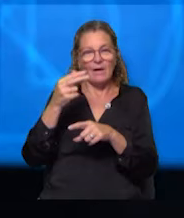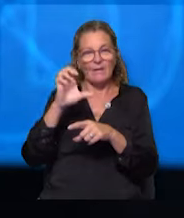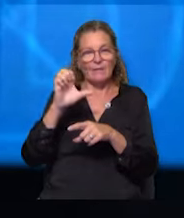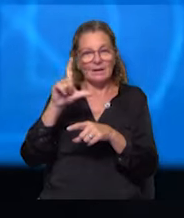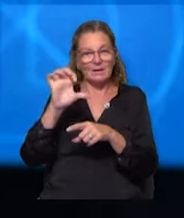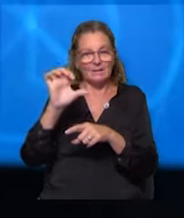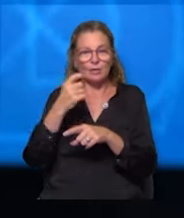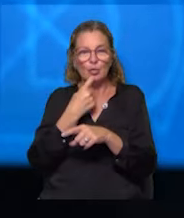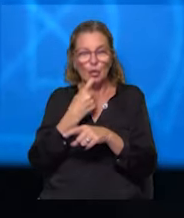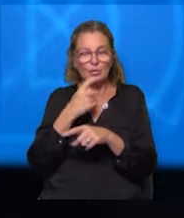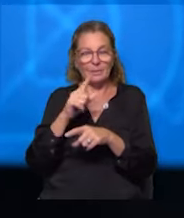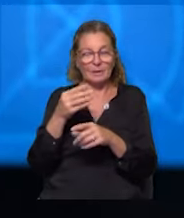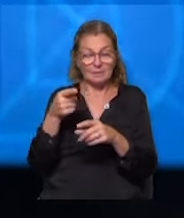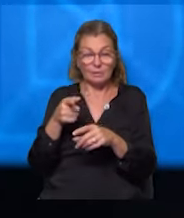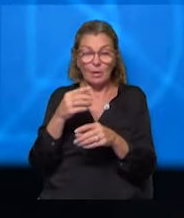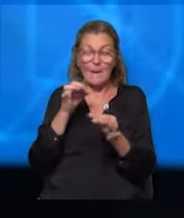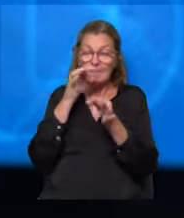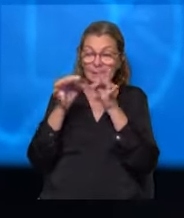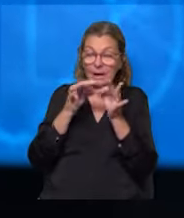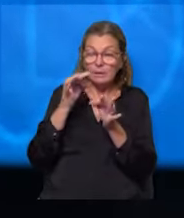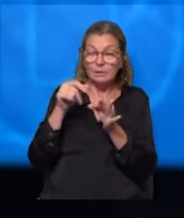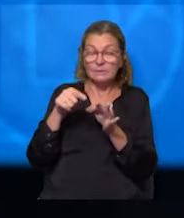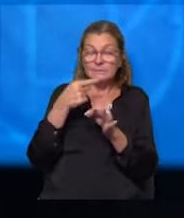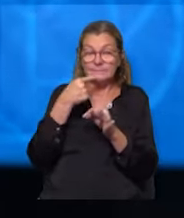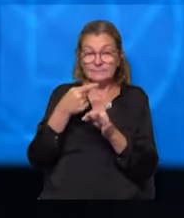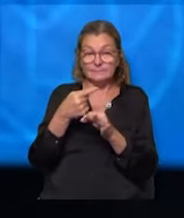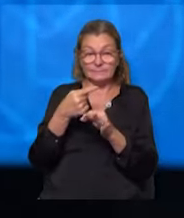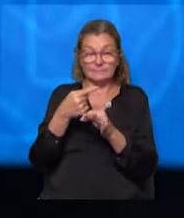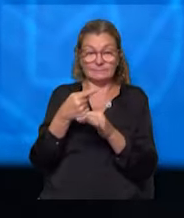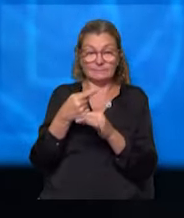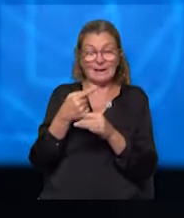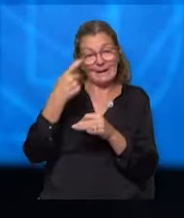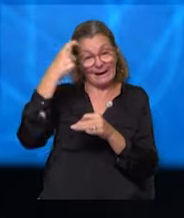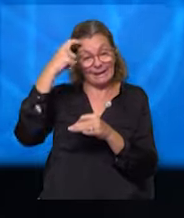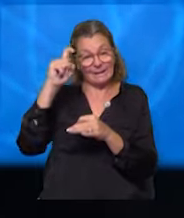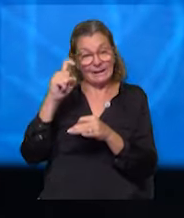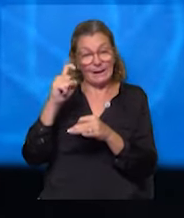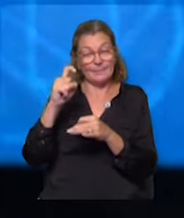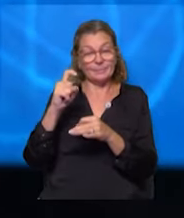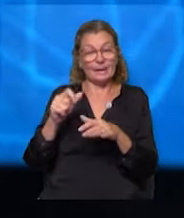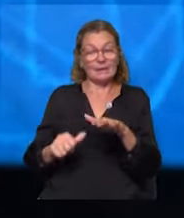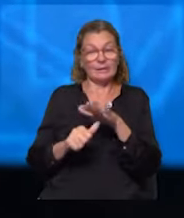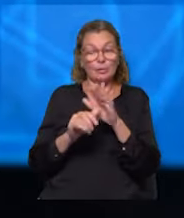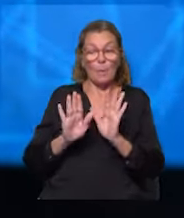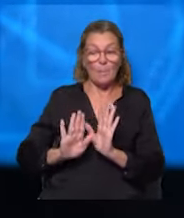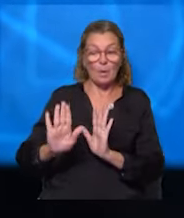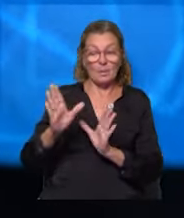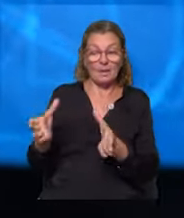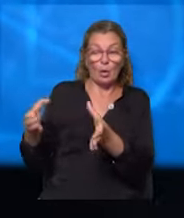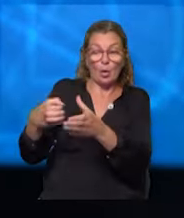eh que se manifestaron con que bueno ratificaban la idea de que la precandidatura propia de